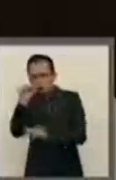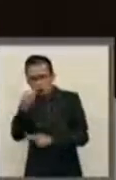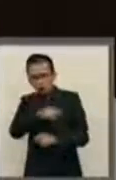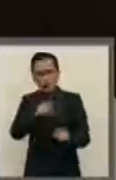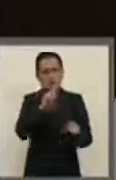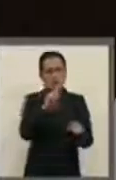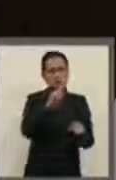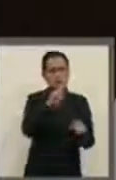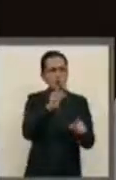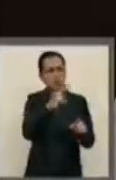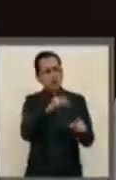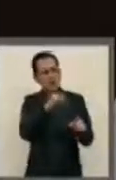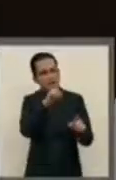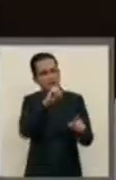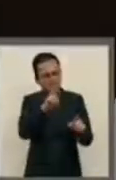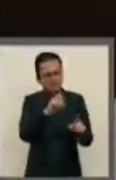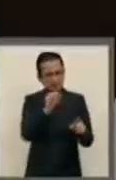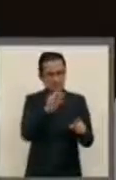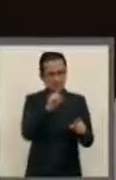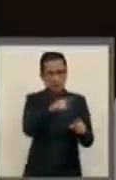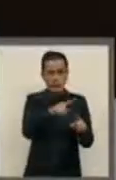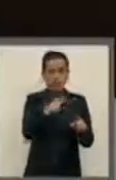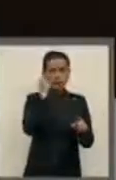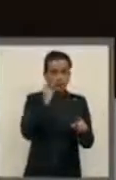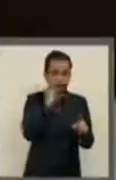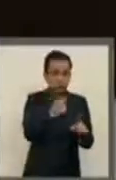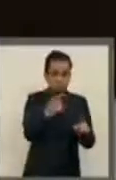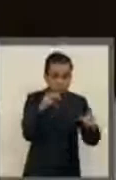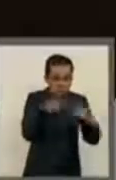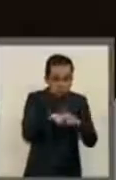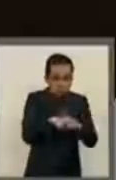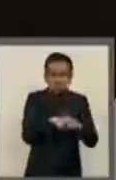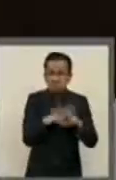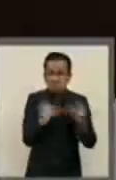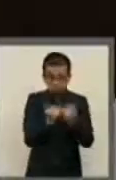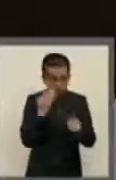Hernández Cardona en el estado de Guerrero sigue impune.